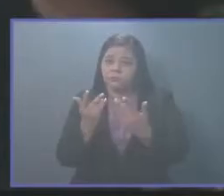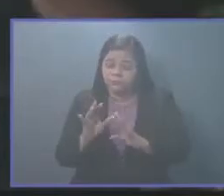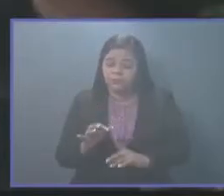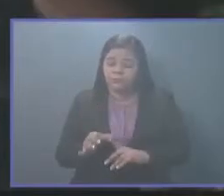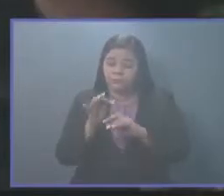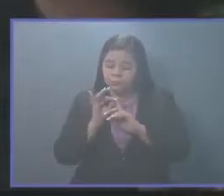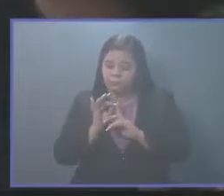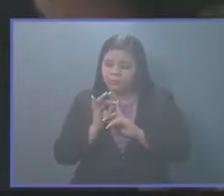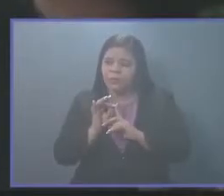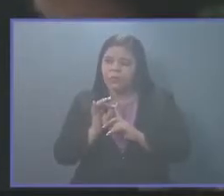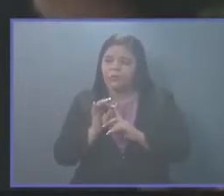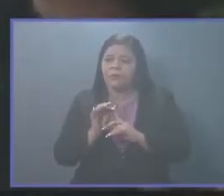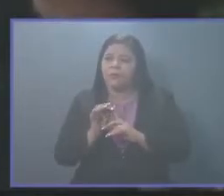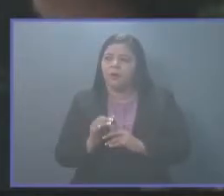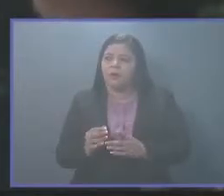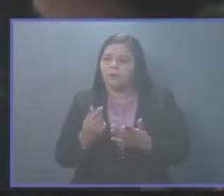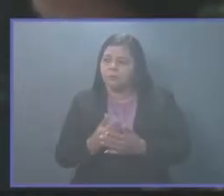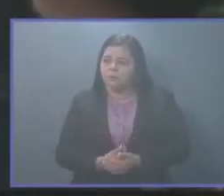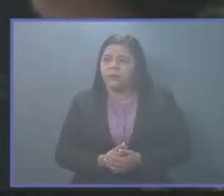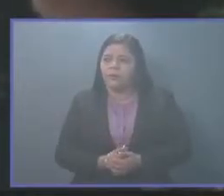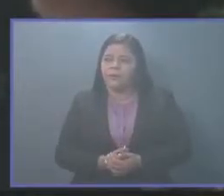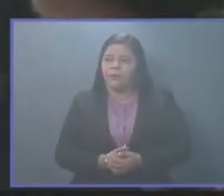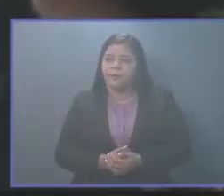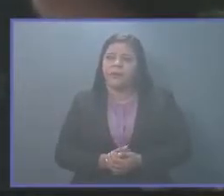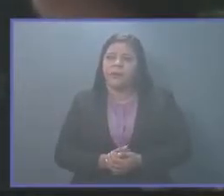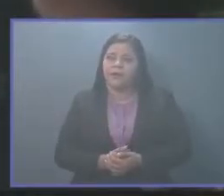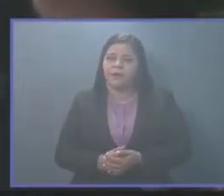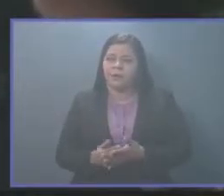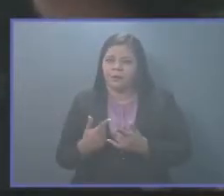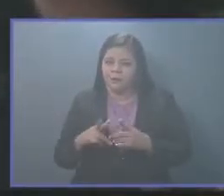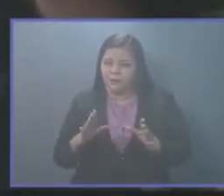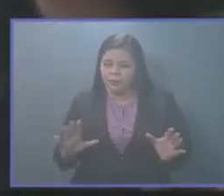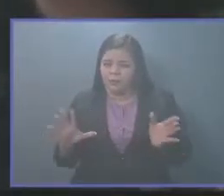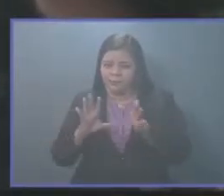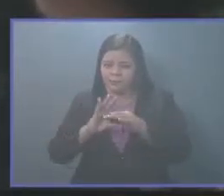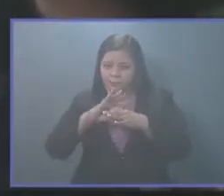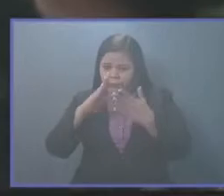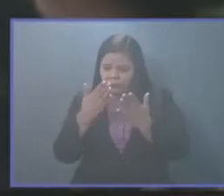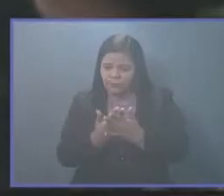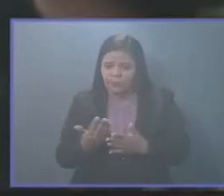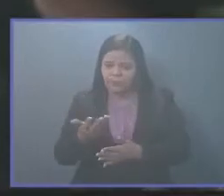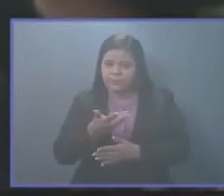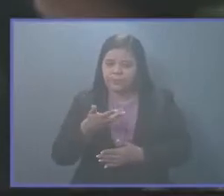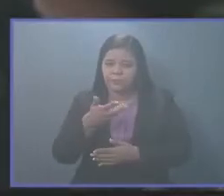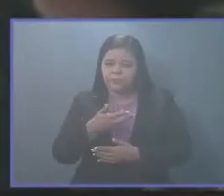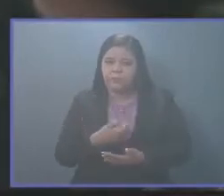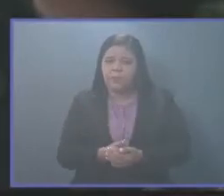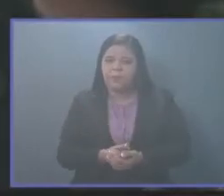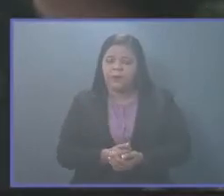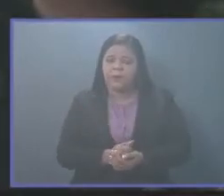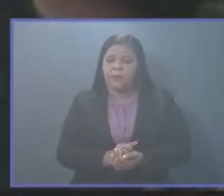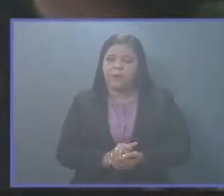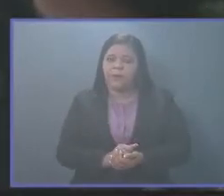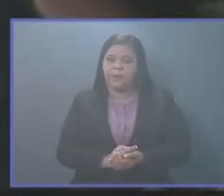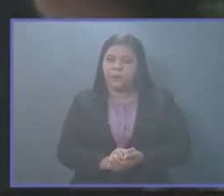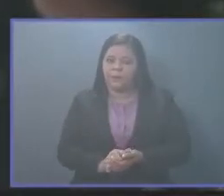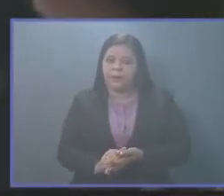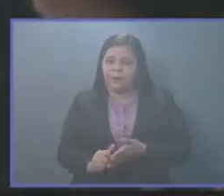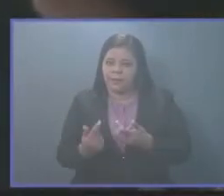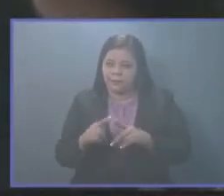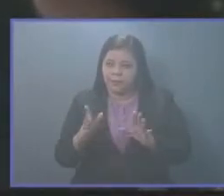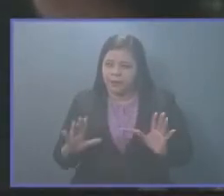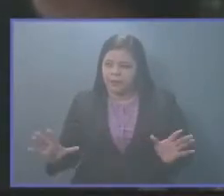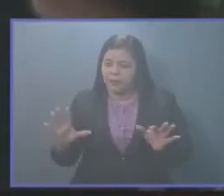nombramiento, en cuanto a la habilitación, nada más, reconociéndole plena autonomía, para que fuesen ellos los receptores de